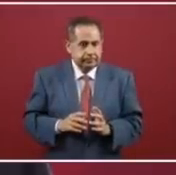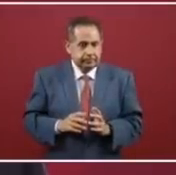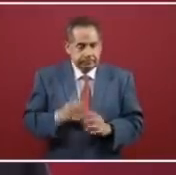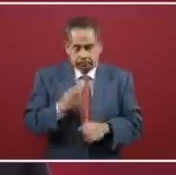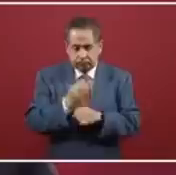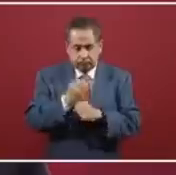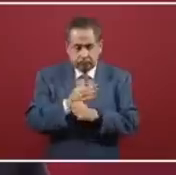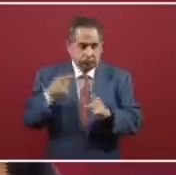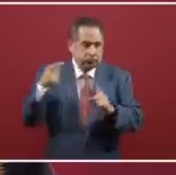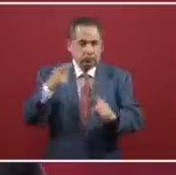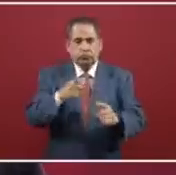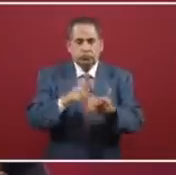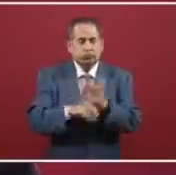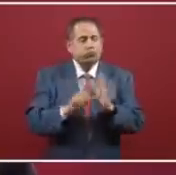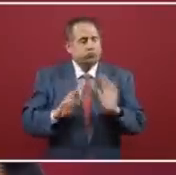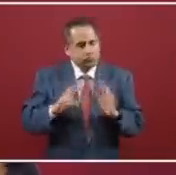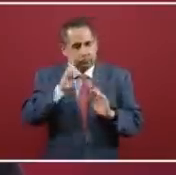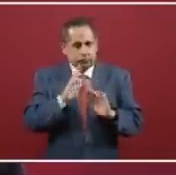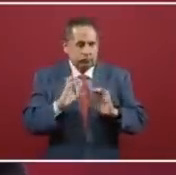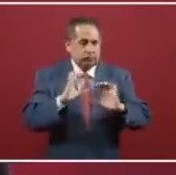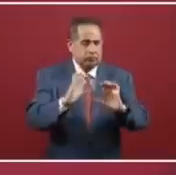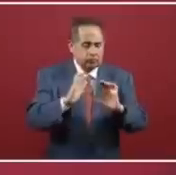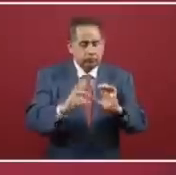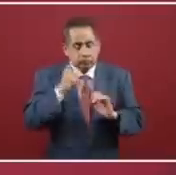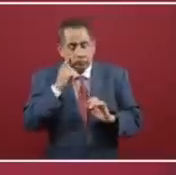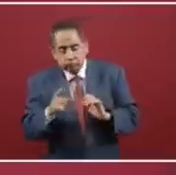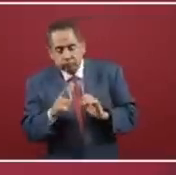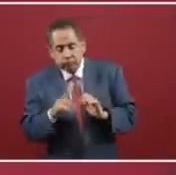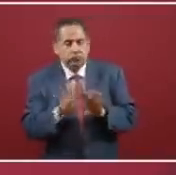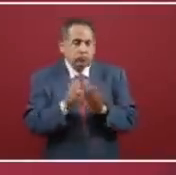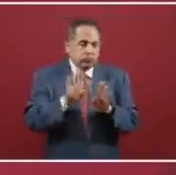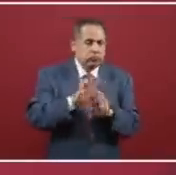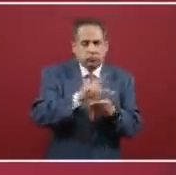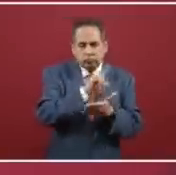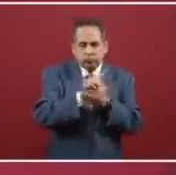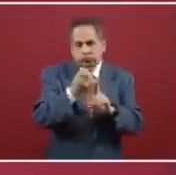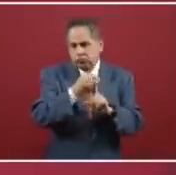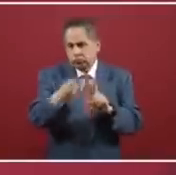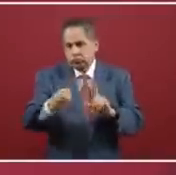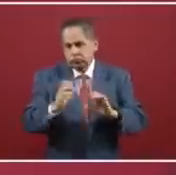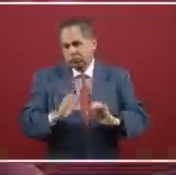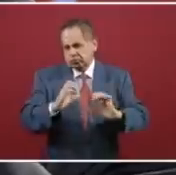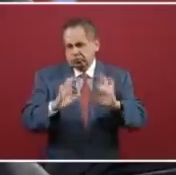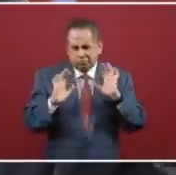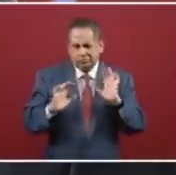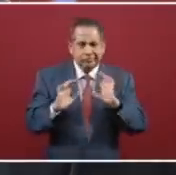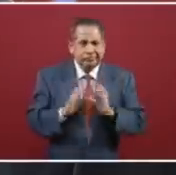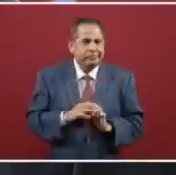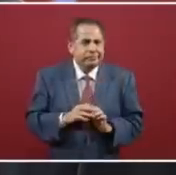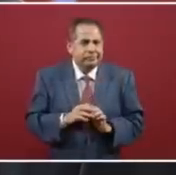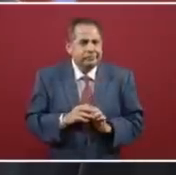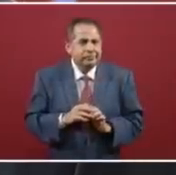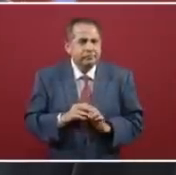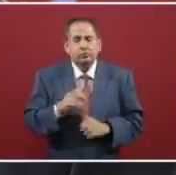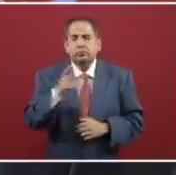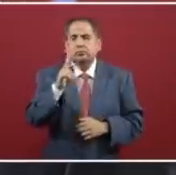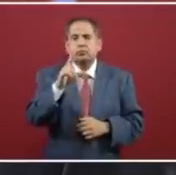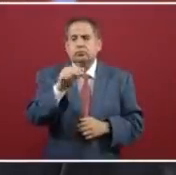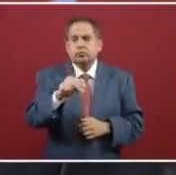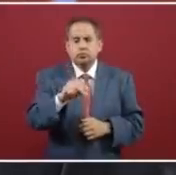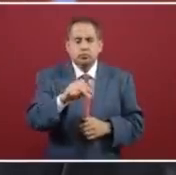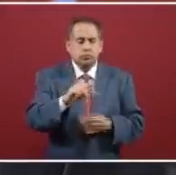en este caso vamos a cuidar la legalidad los medios y este no vamos a actuar